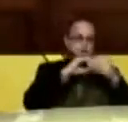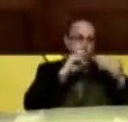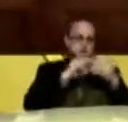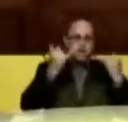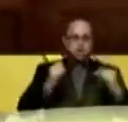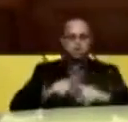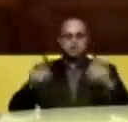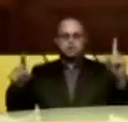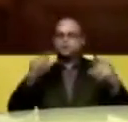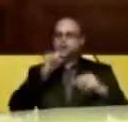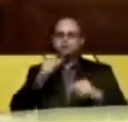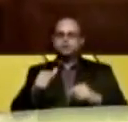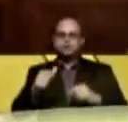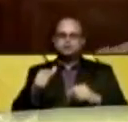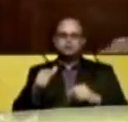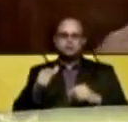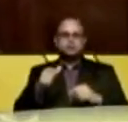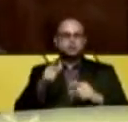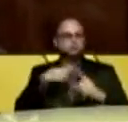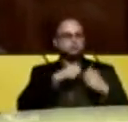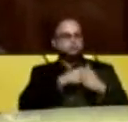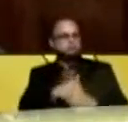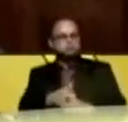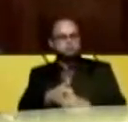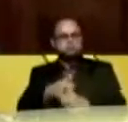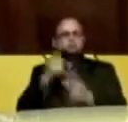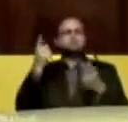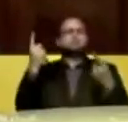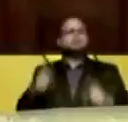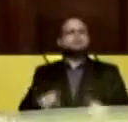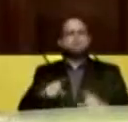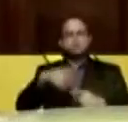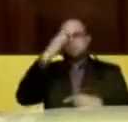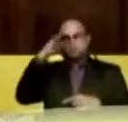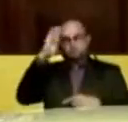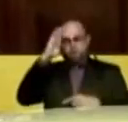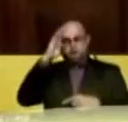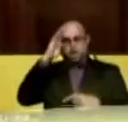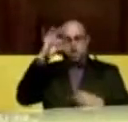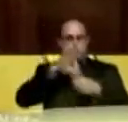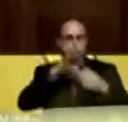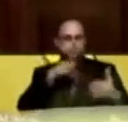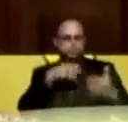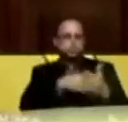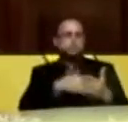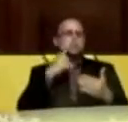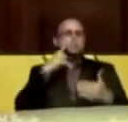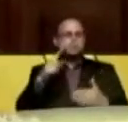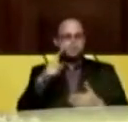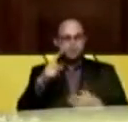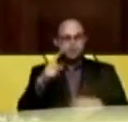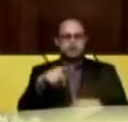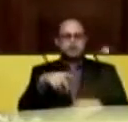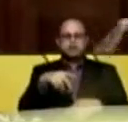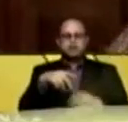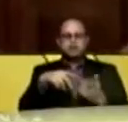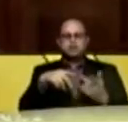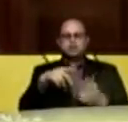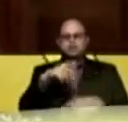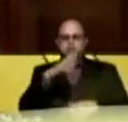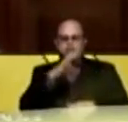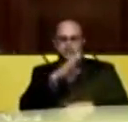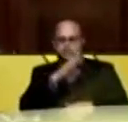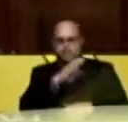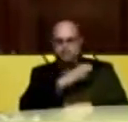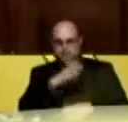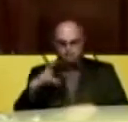y sabe lo que pasa que igual que el partido popular le votó en contra a reducir los escaños en cama ellos no quisieran